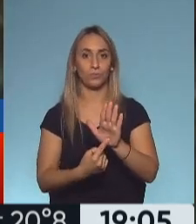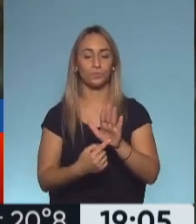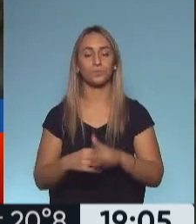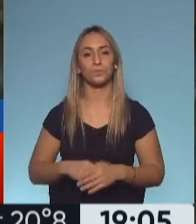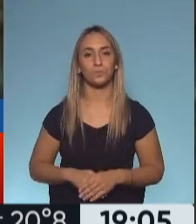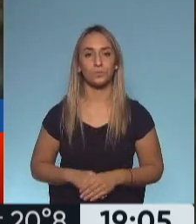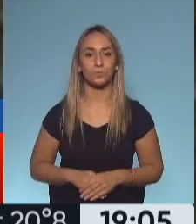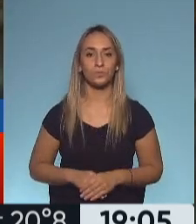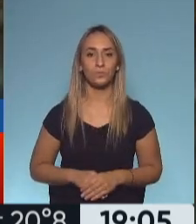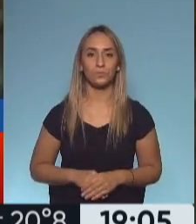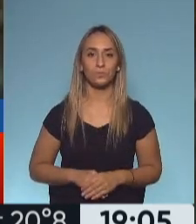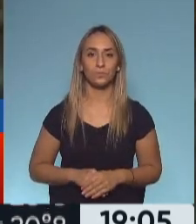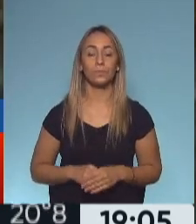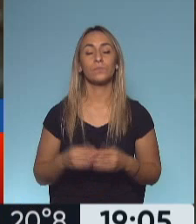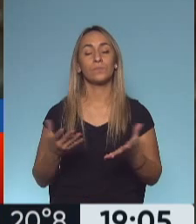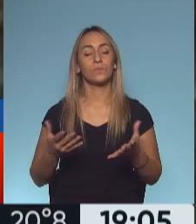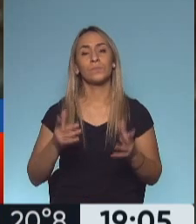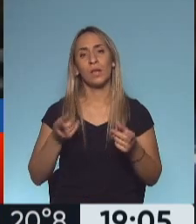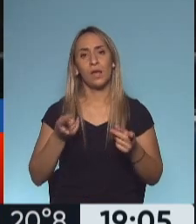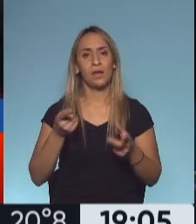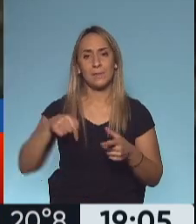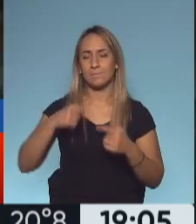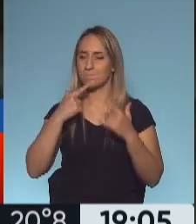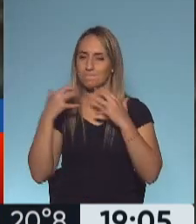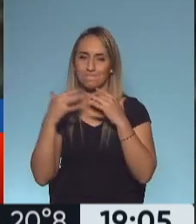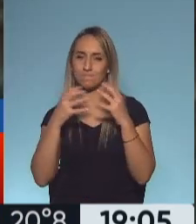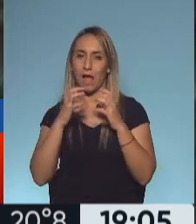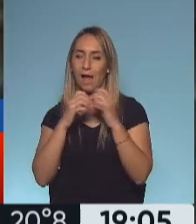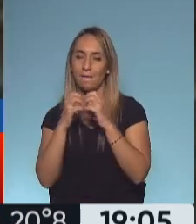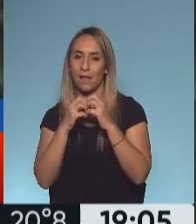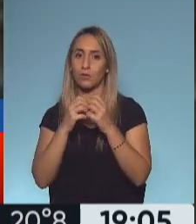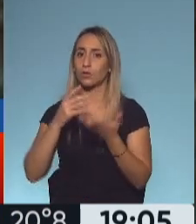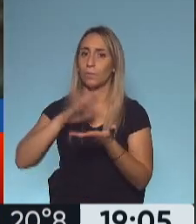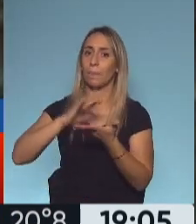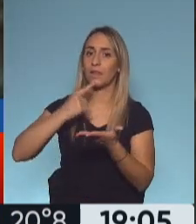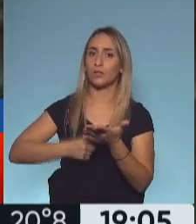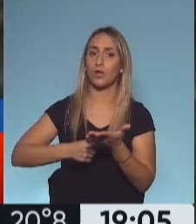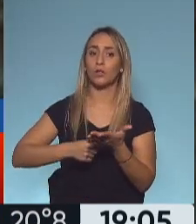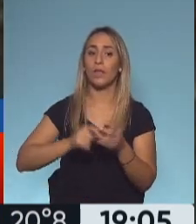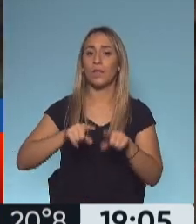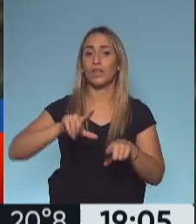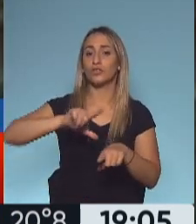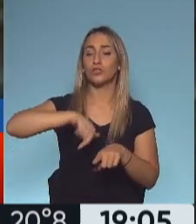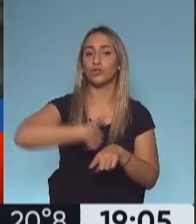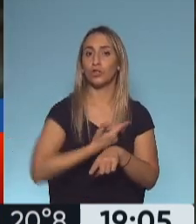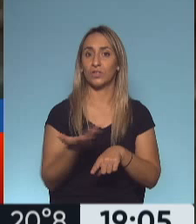estos distritos, y se está hablando también acá de medidas sociales porque se van a ver afectados